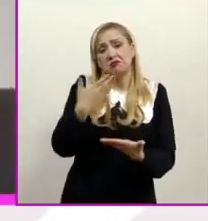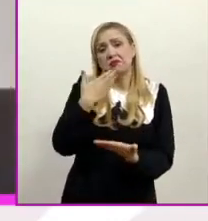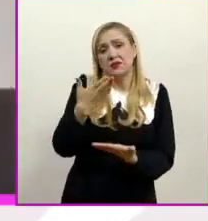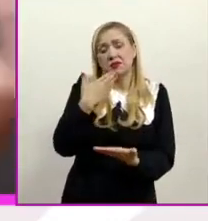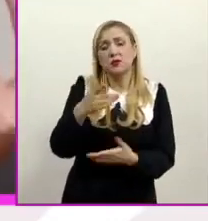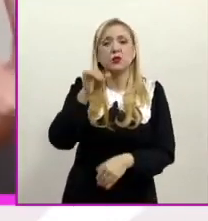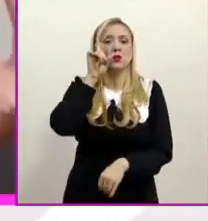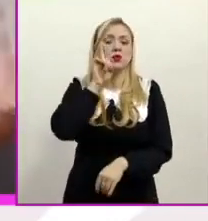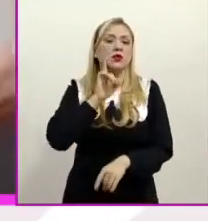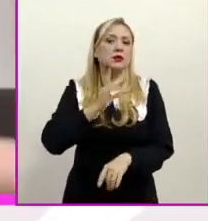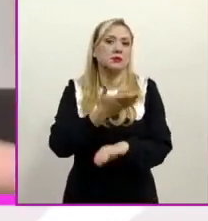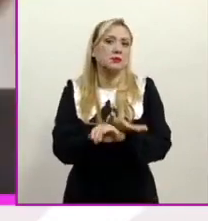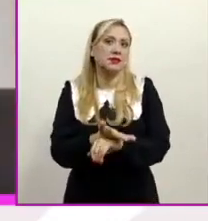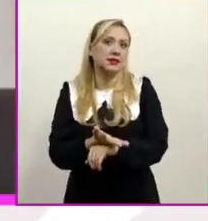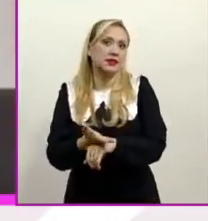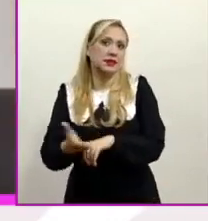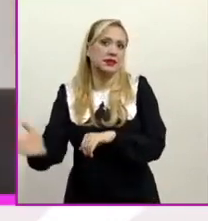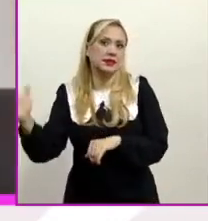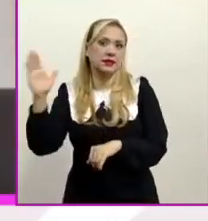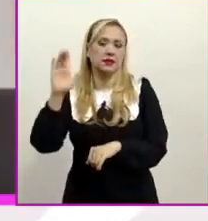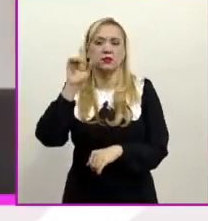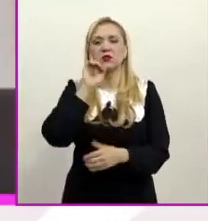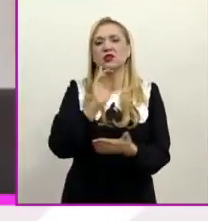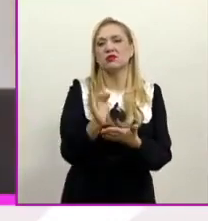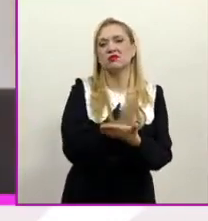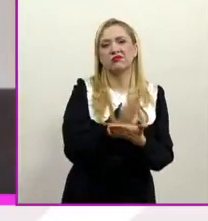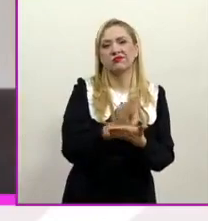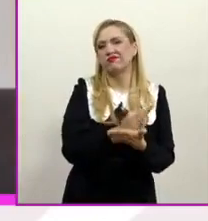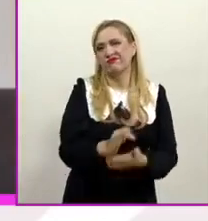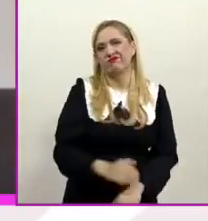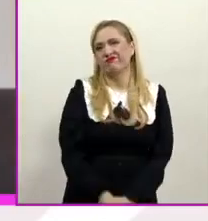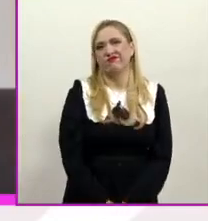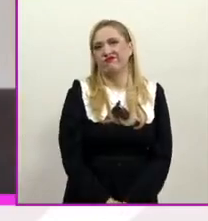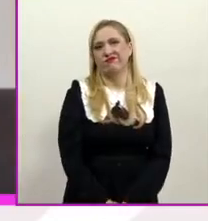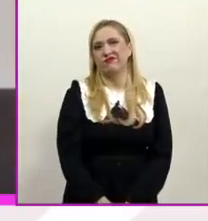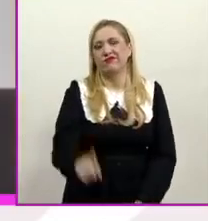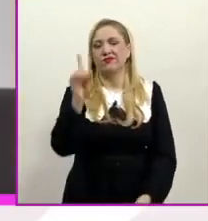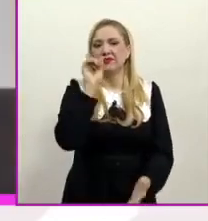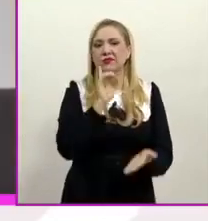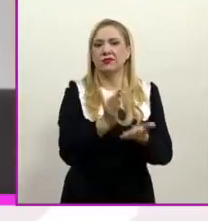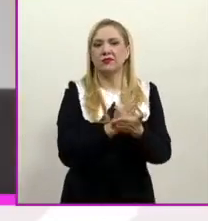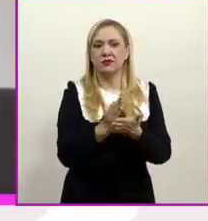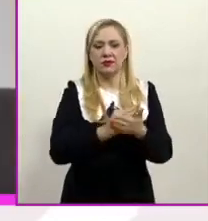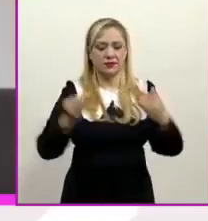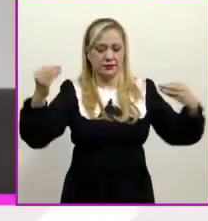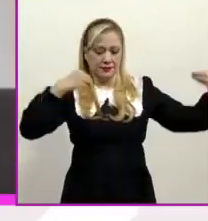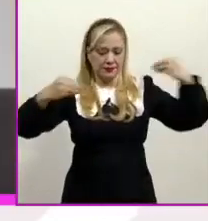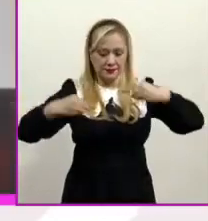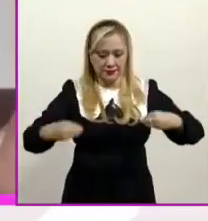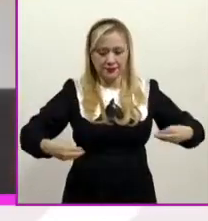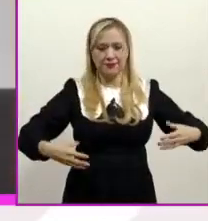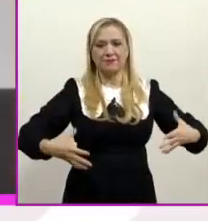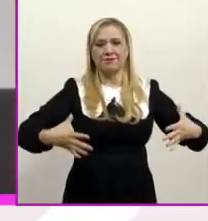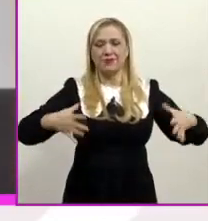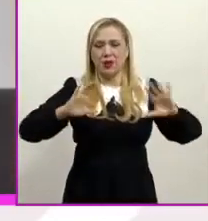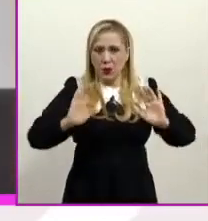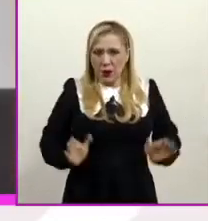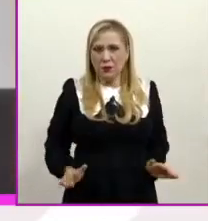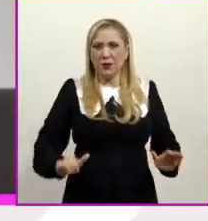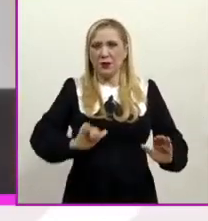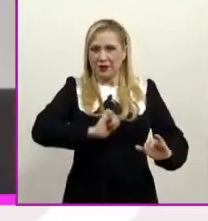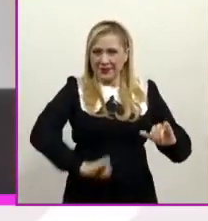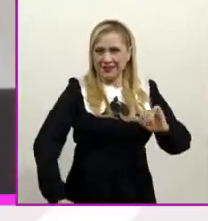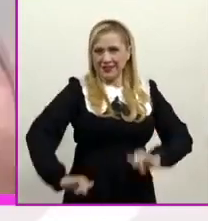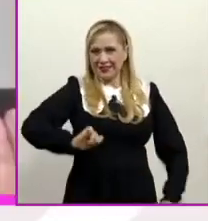más en una mujer blanca que en una mujer morena. No, en una mujer morena, estas modificaciones corporales en la